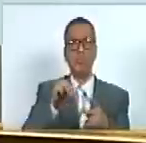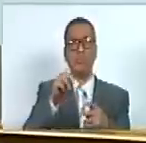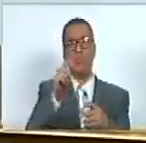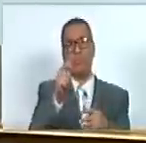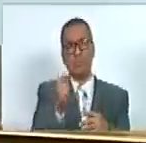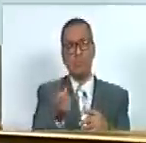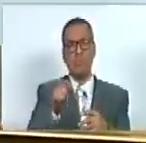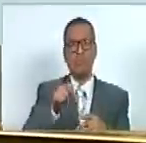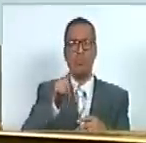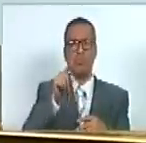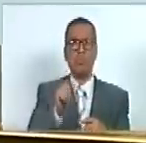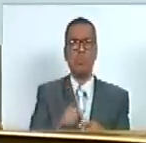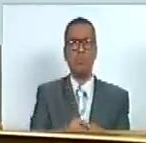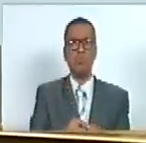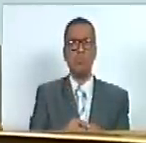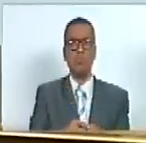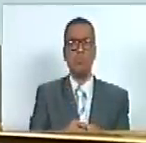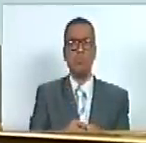poco menores.